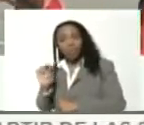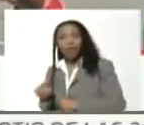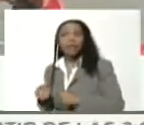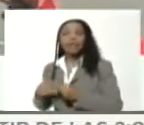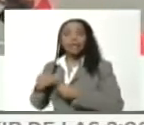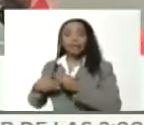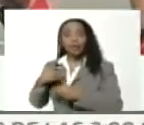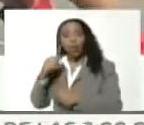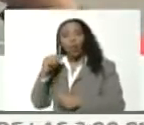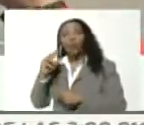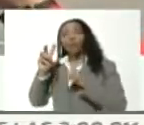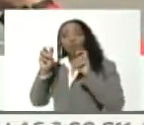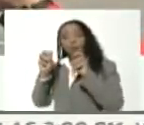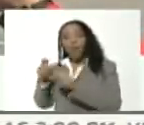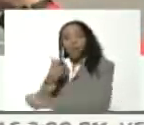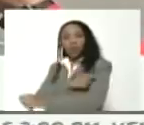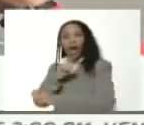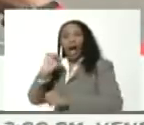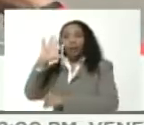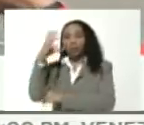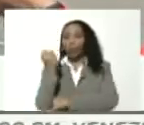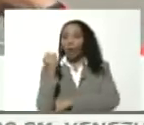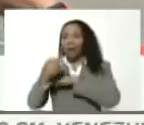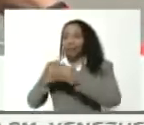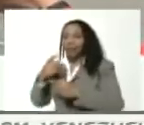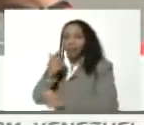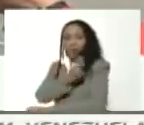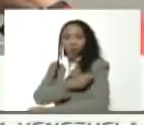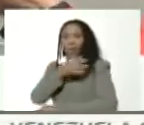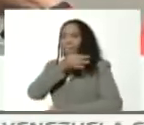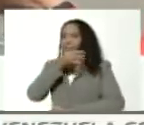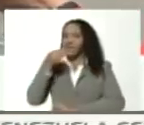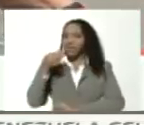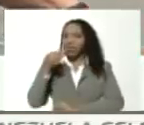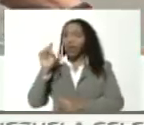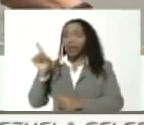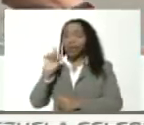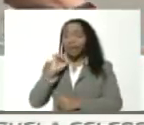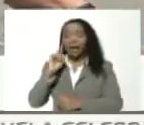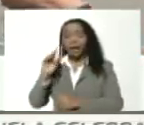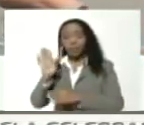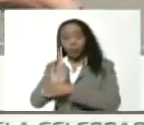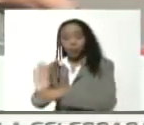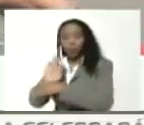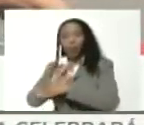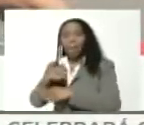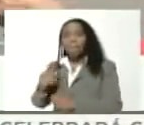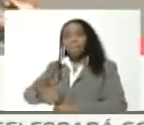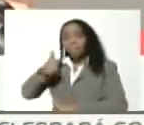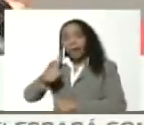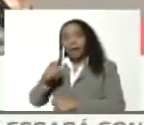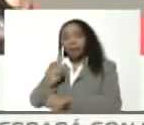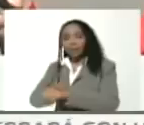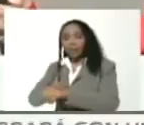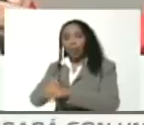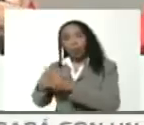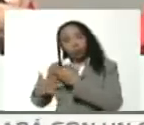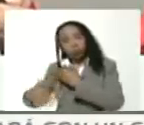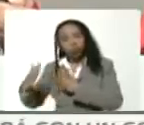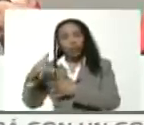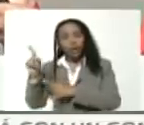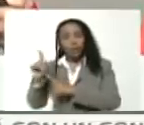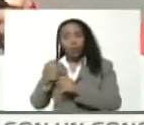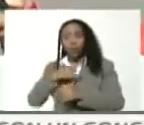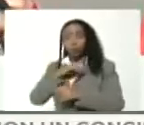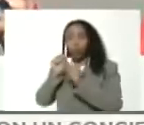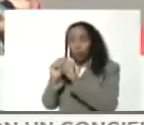ir creando nuevas vacunas hasta lograr tener una vacuna que sea más efectiva y que el efecto protector sea muchísimo más duradero. Así que estamos en la